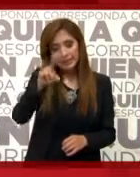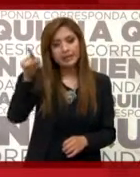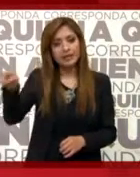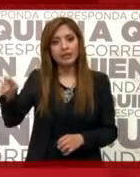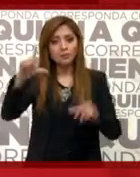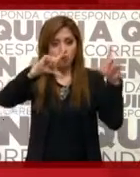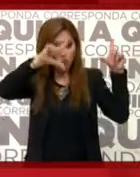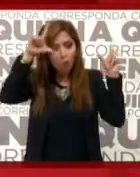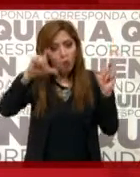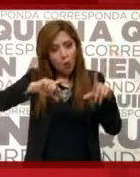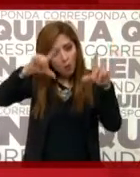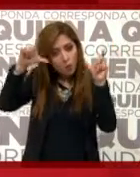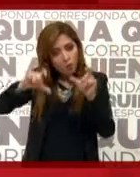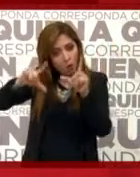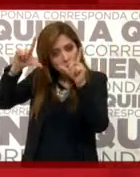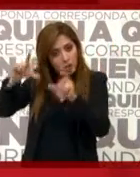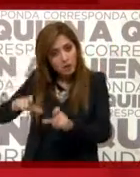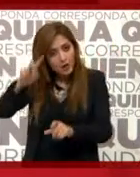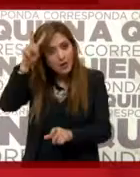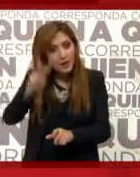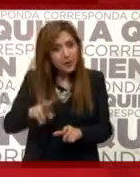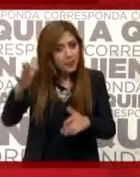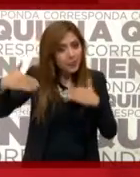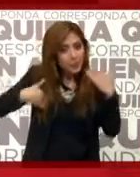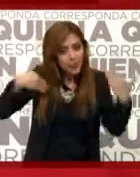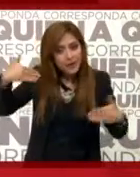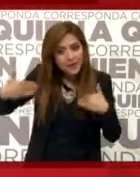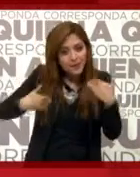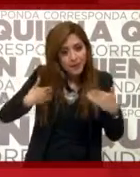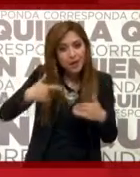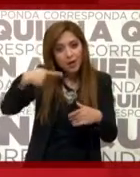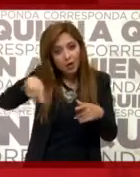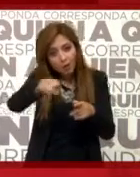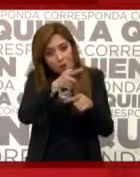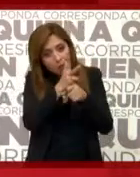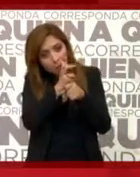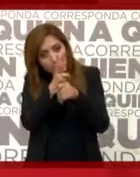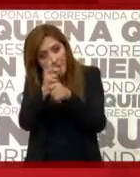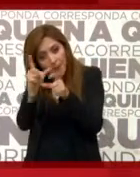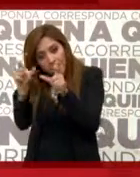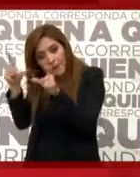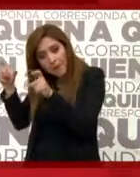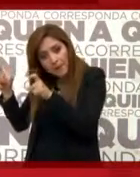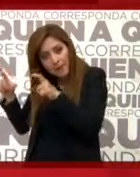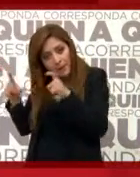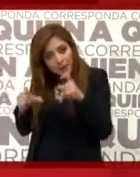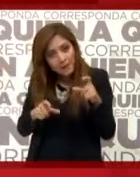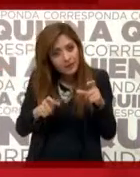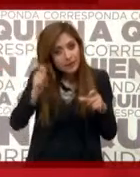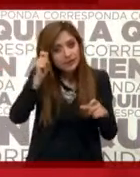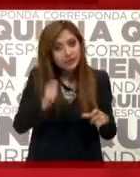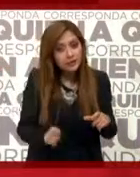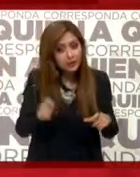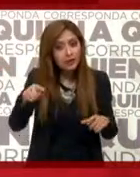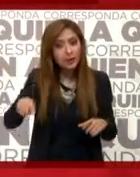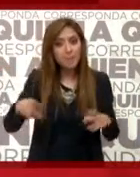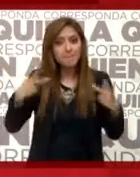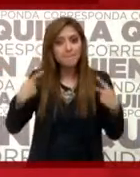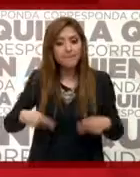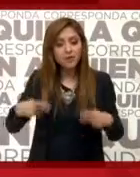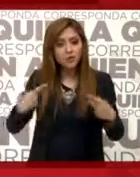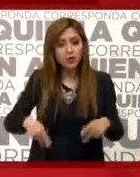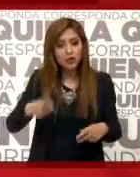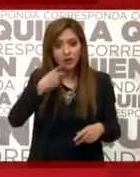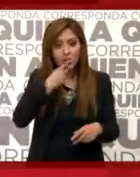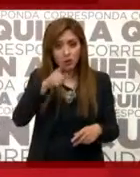por las fotografías y el momento tan divertido que pasamos mientras hicimos todo el estudio fotográfico. Y además fuiste a sacar una fotografía. Alguien decía un día,